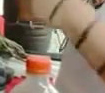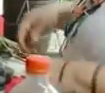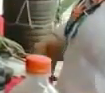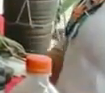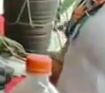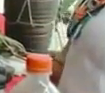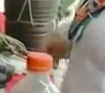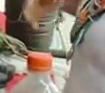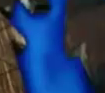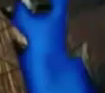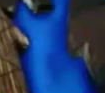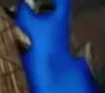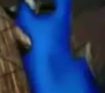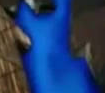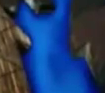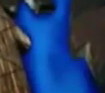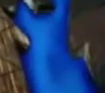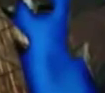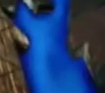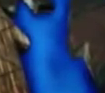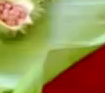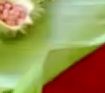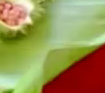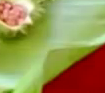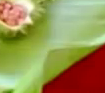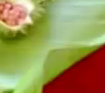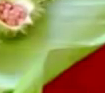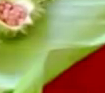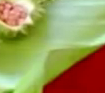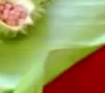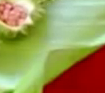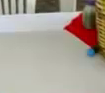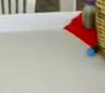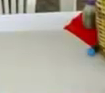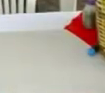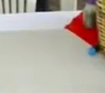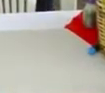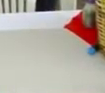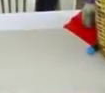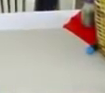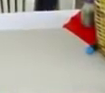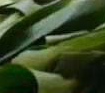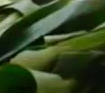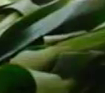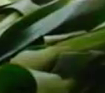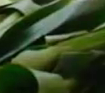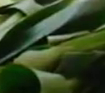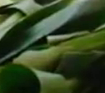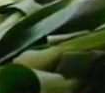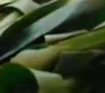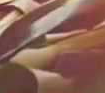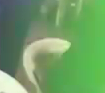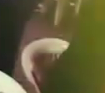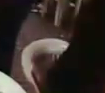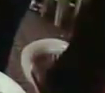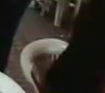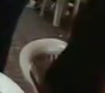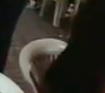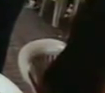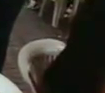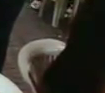7 comunas explicaron a los visitantes las bondades de su cultura, basada especialmente en mantener la armonía con la naturaleza.